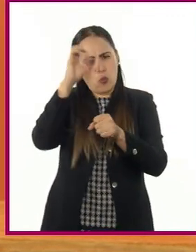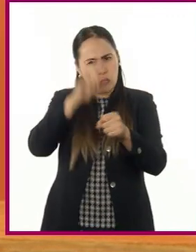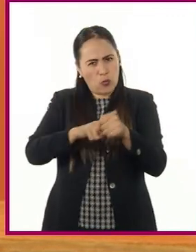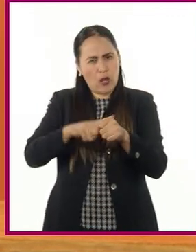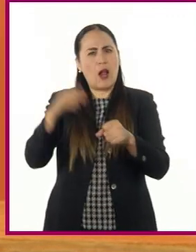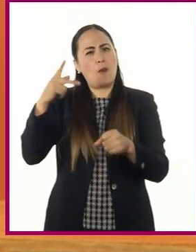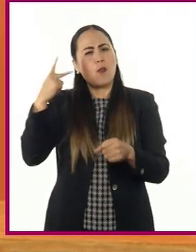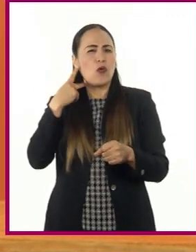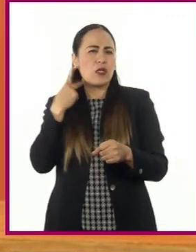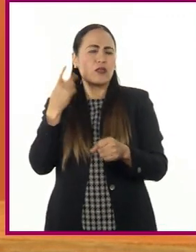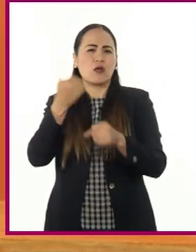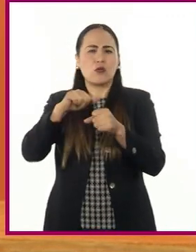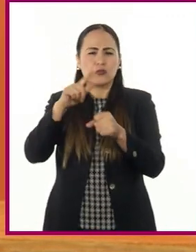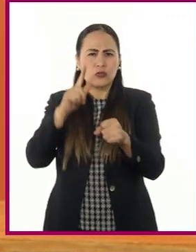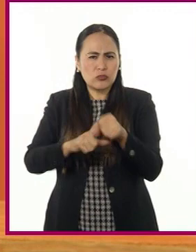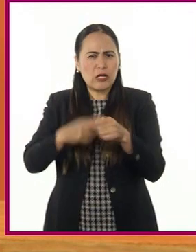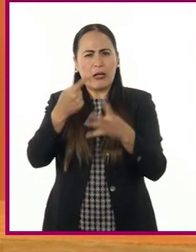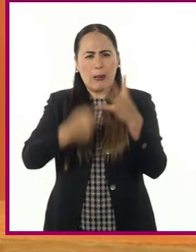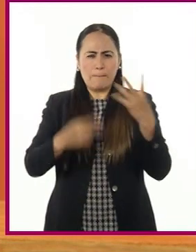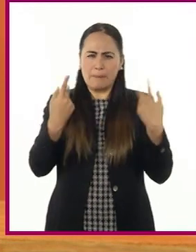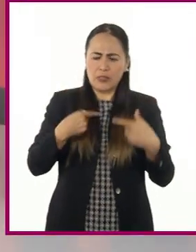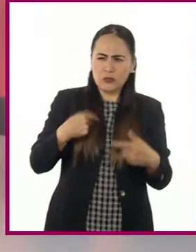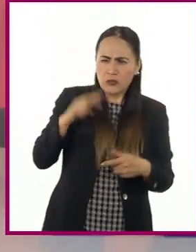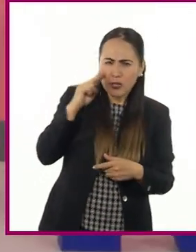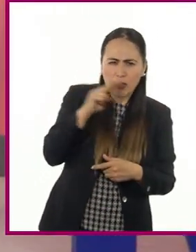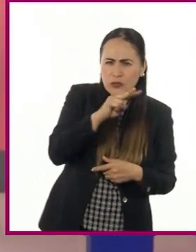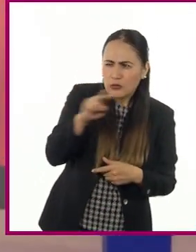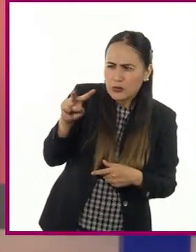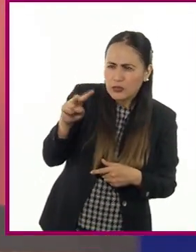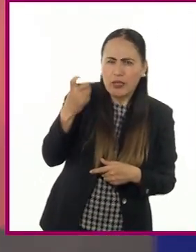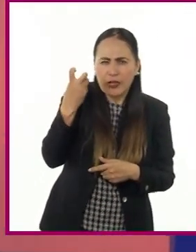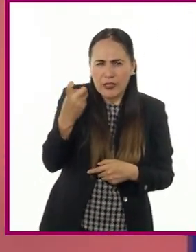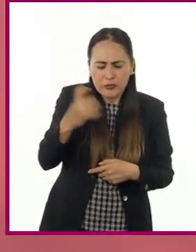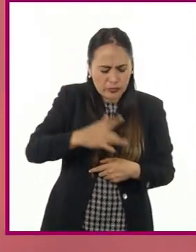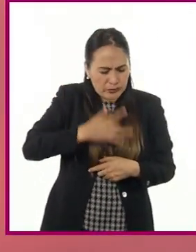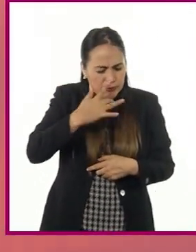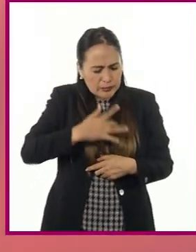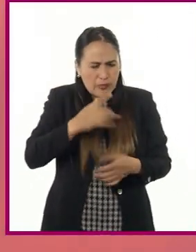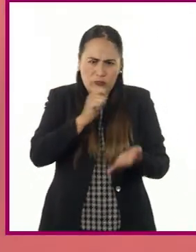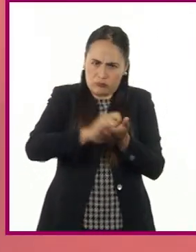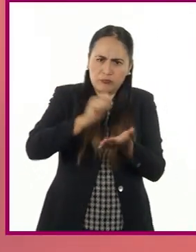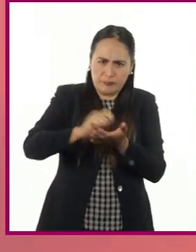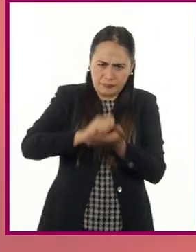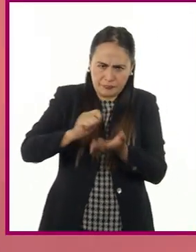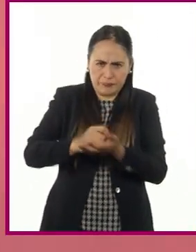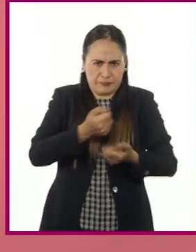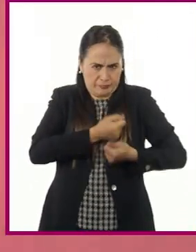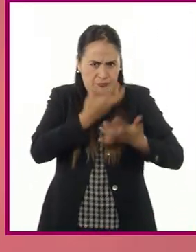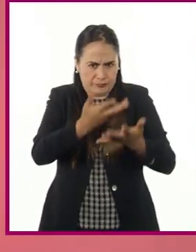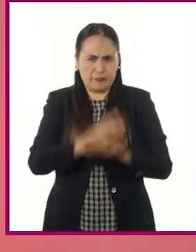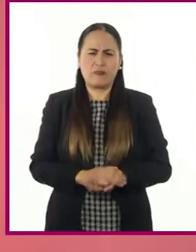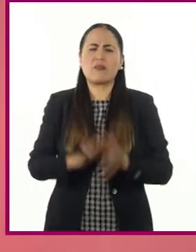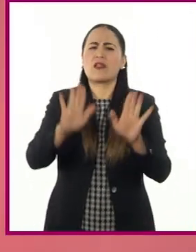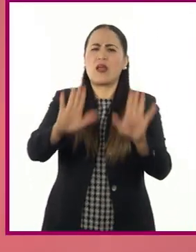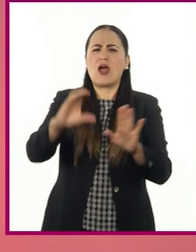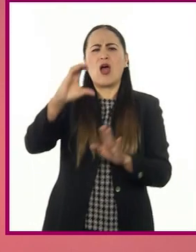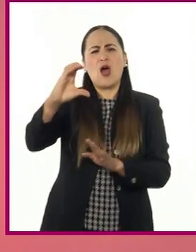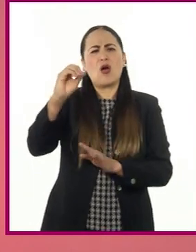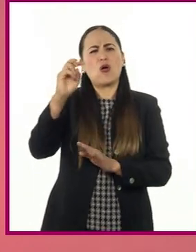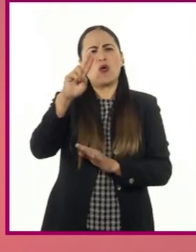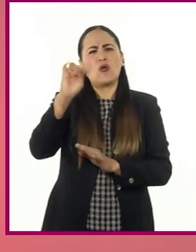y social que vive quienes la producen. Profesora, ¿podría explicar con más detalle qué son las corrientes